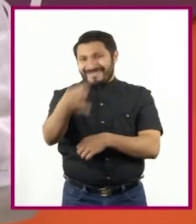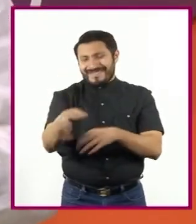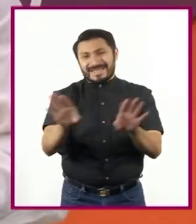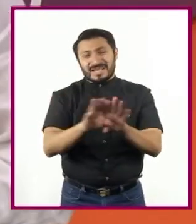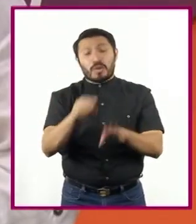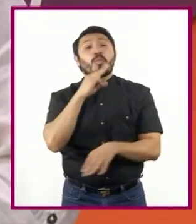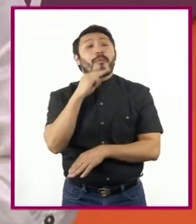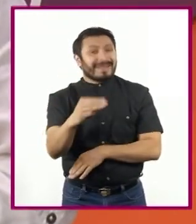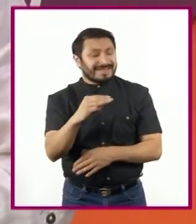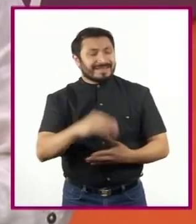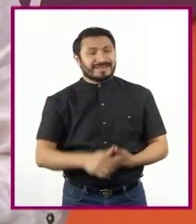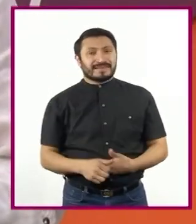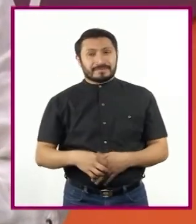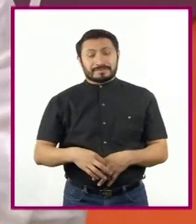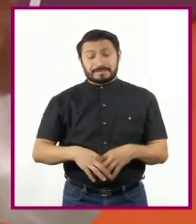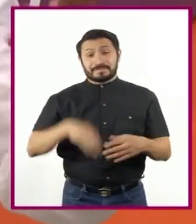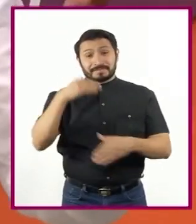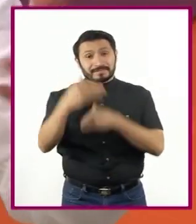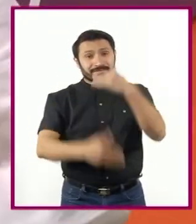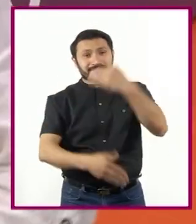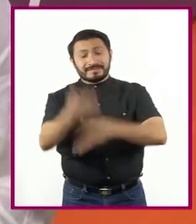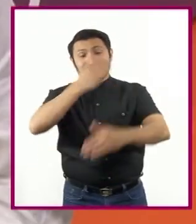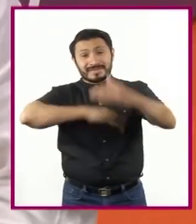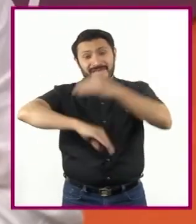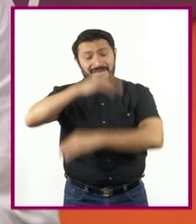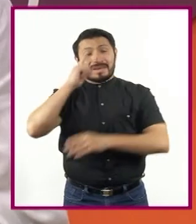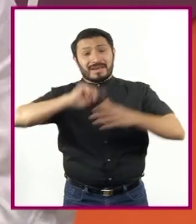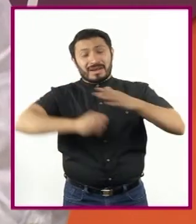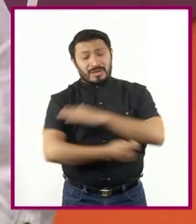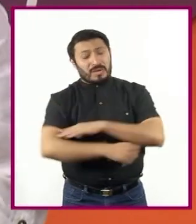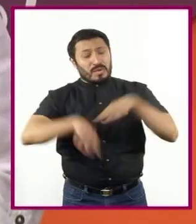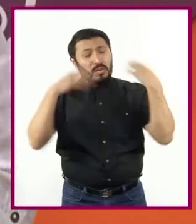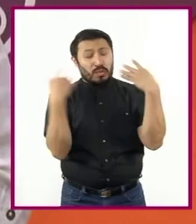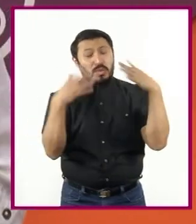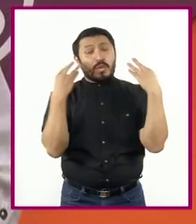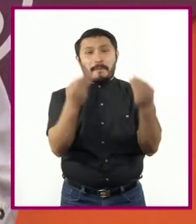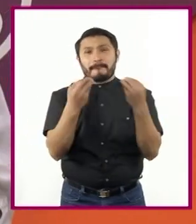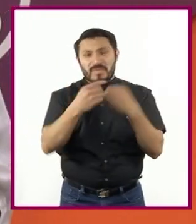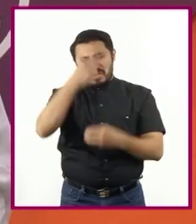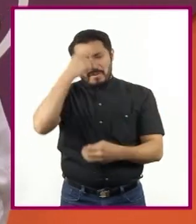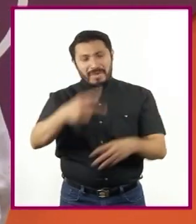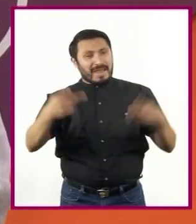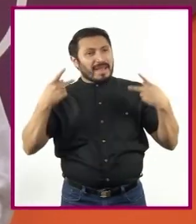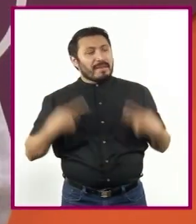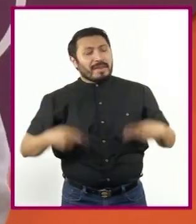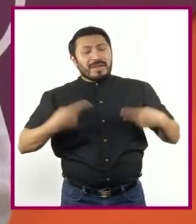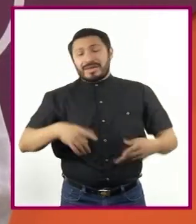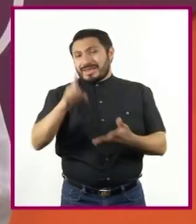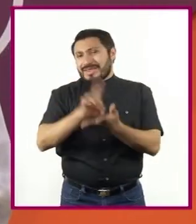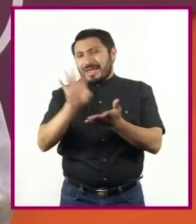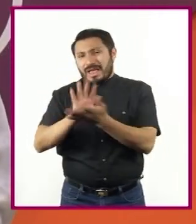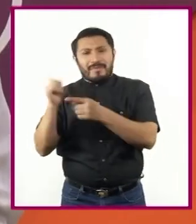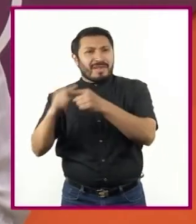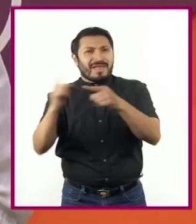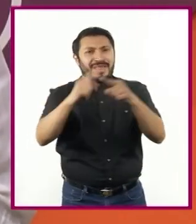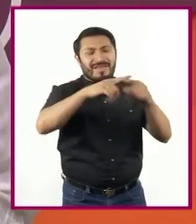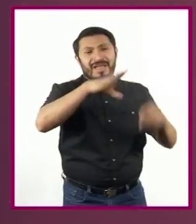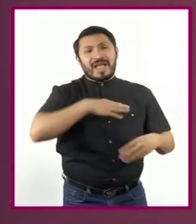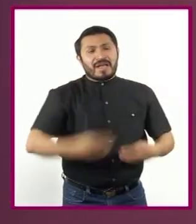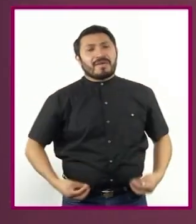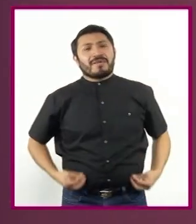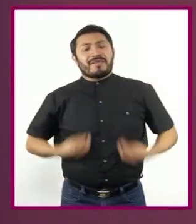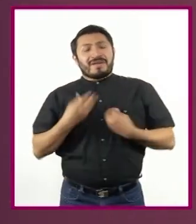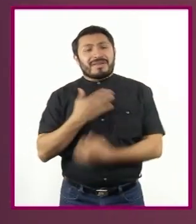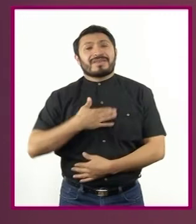El avance tecnológico ha dado pasos agigantados para lograr que las personas con discapacidades tengan una vida digna y